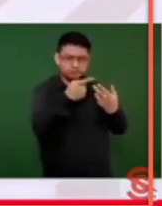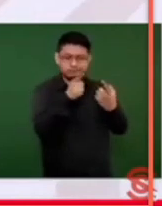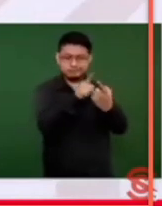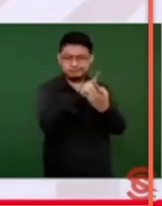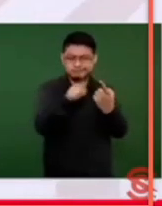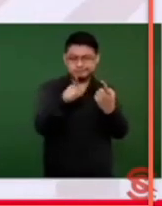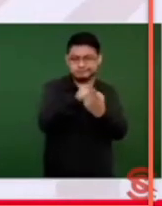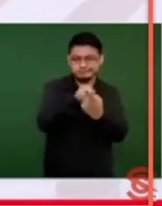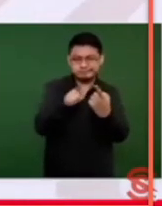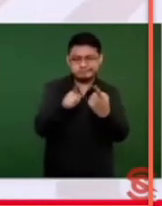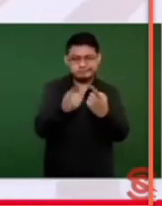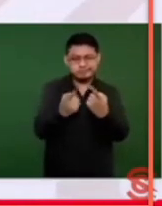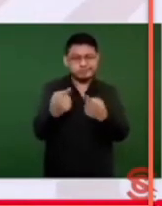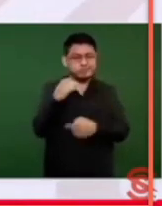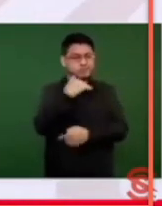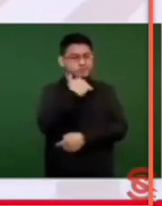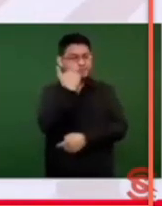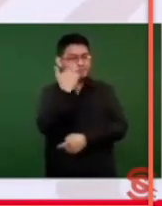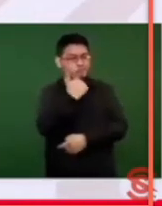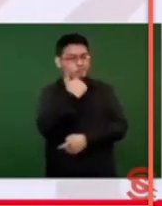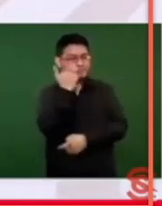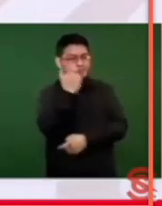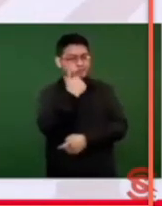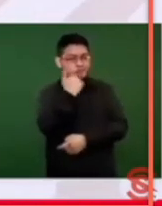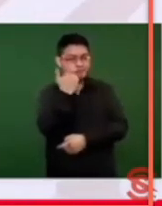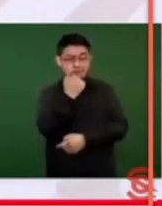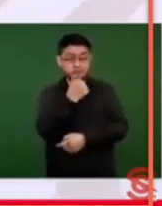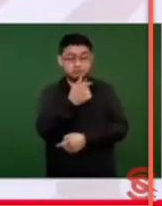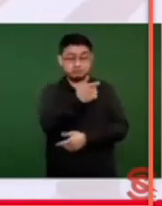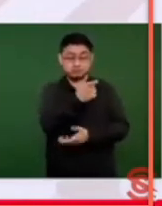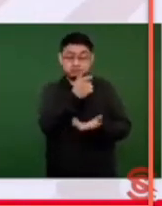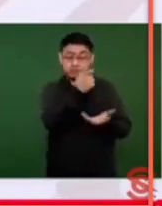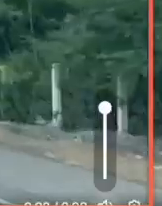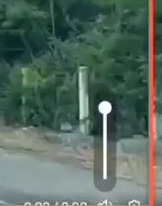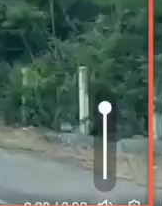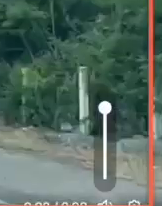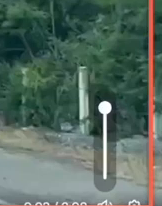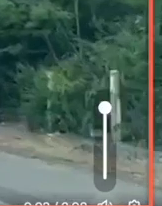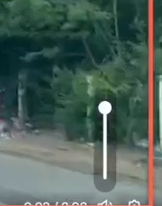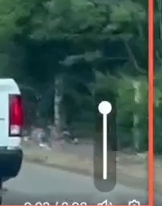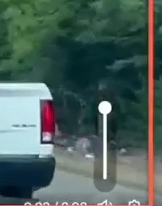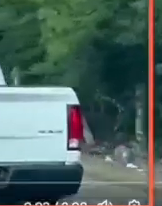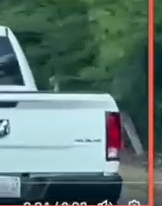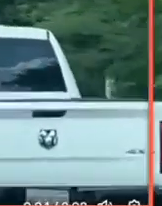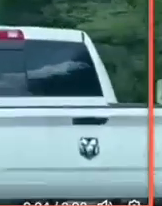inconfesables corrupción y derroche de recursos